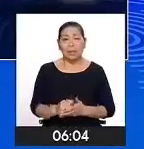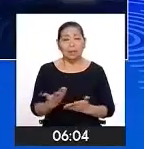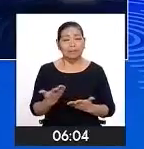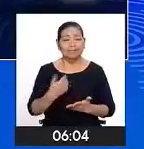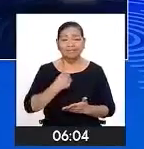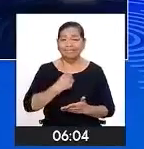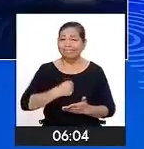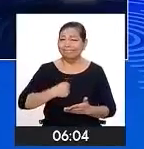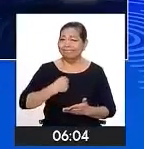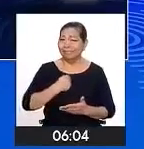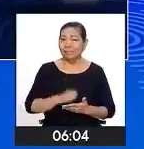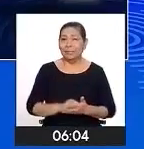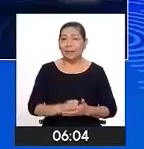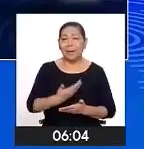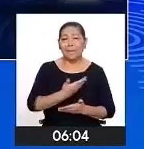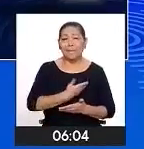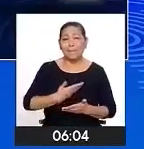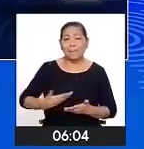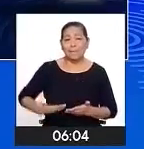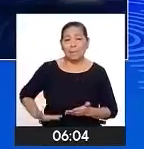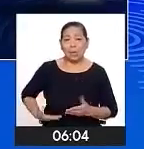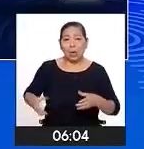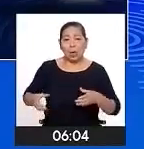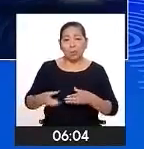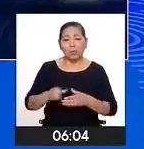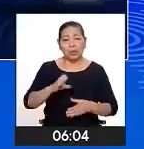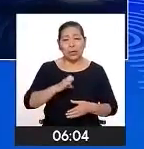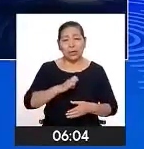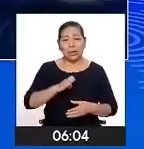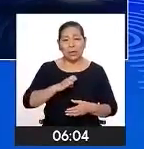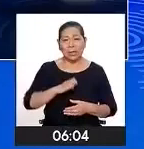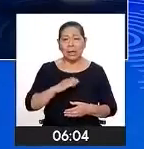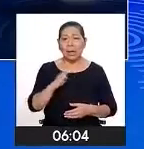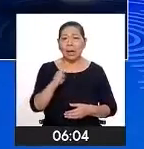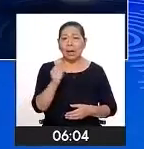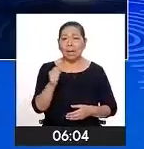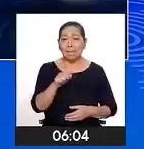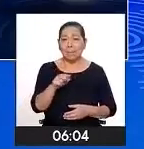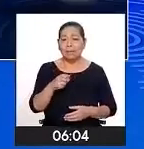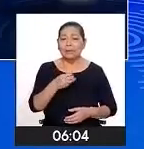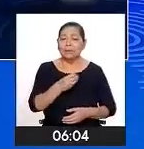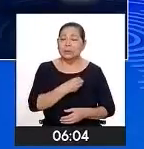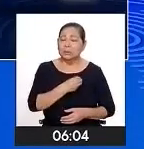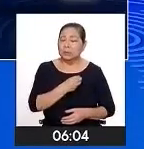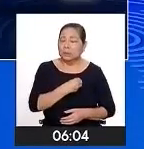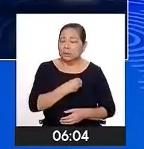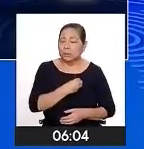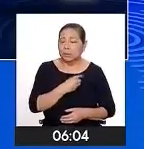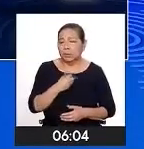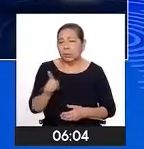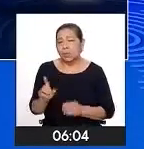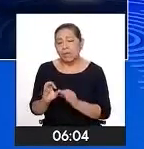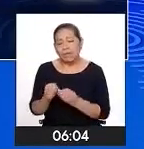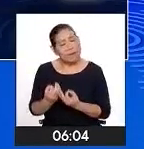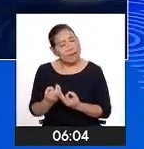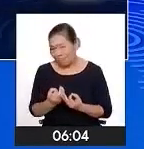sin cuestionamientos de ninguna naturaleza. Así que yo creo que va a ser una pérdida importante para el Congreso de la República y para el